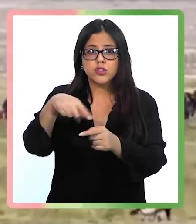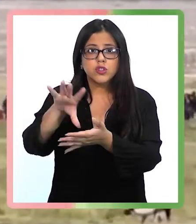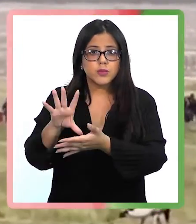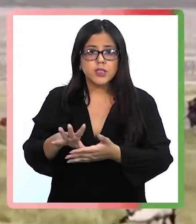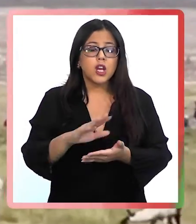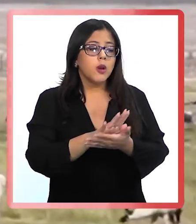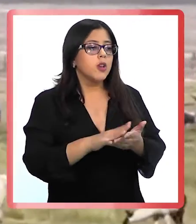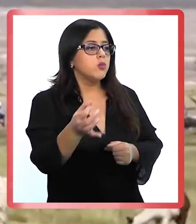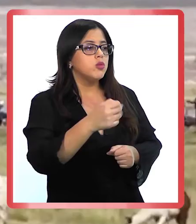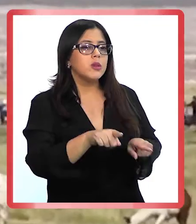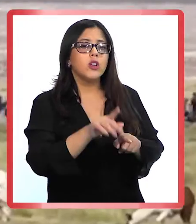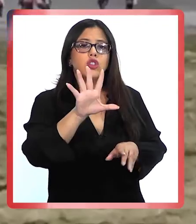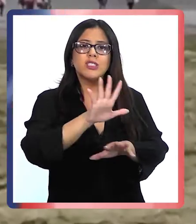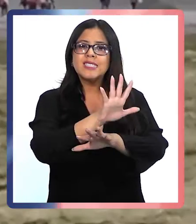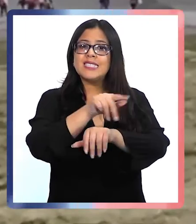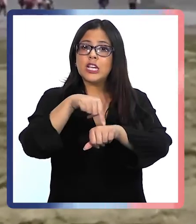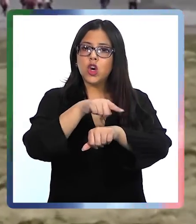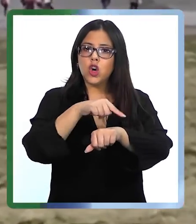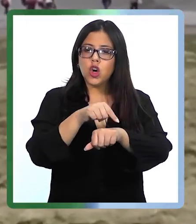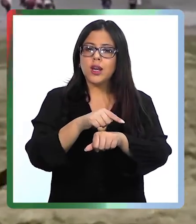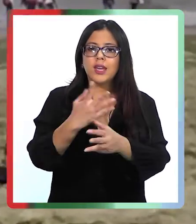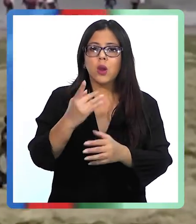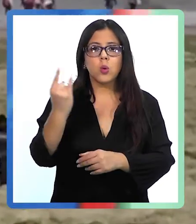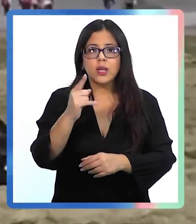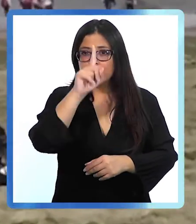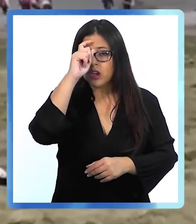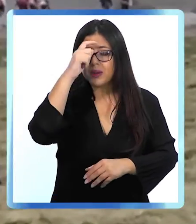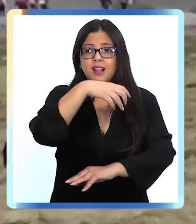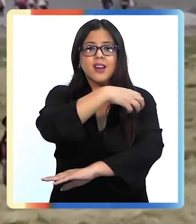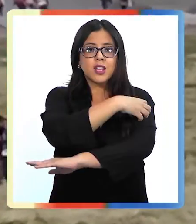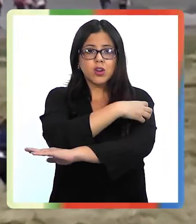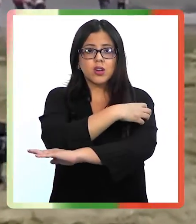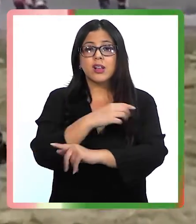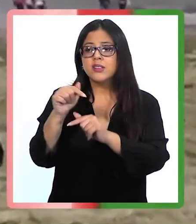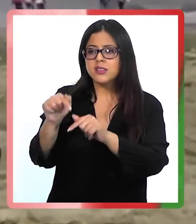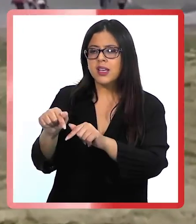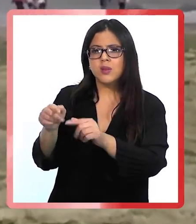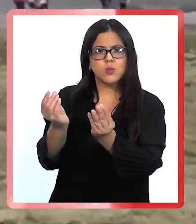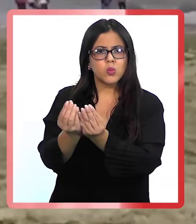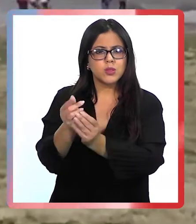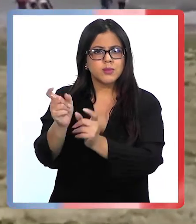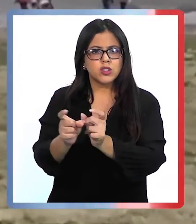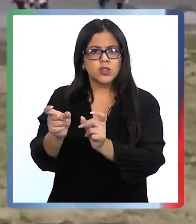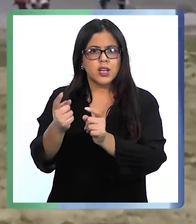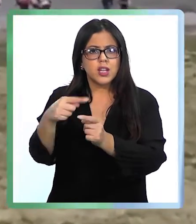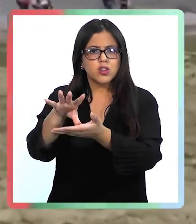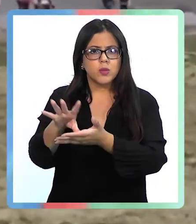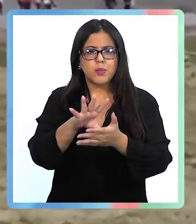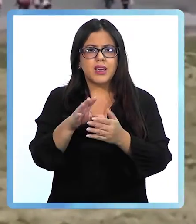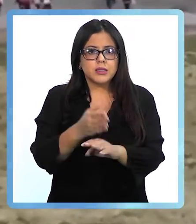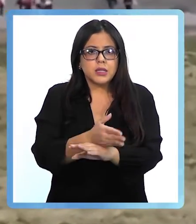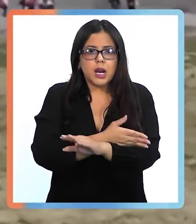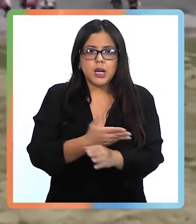Estuve 5 horas en la urgencia del hospital regional y habían varias personas extranjeras delante de mí, antes que